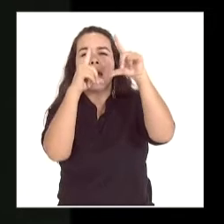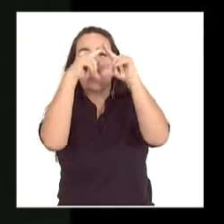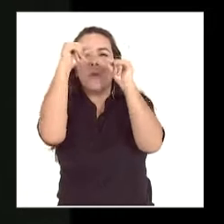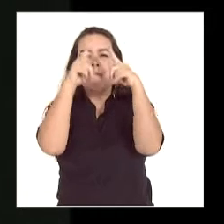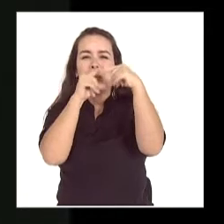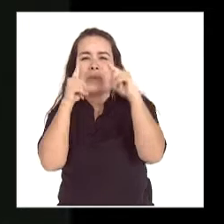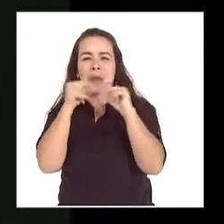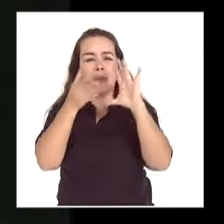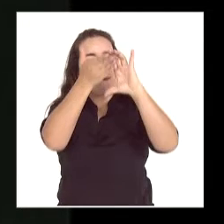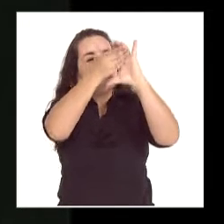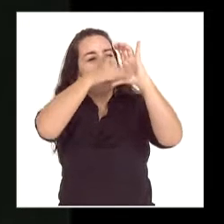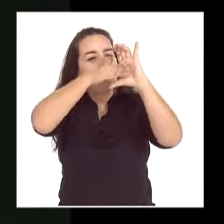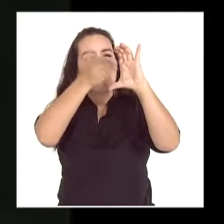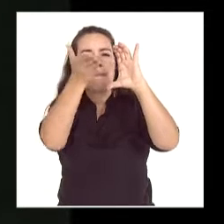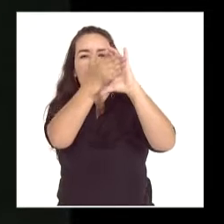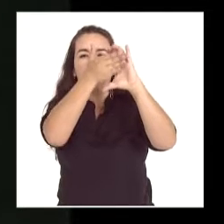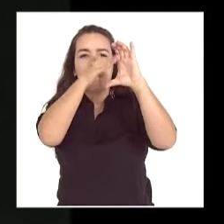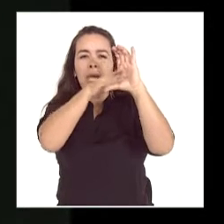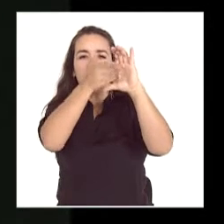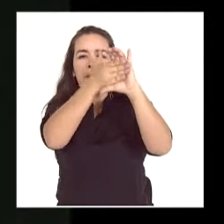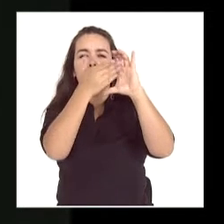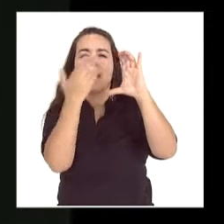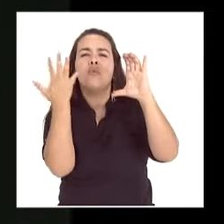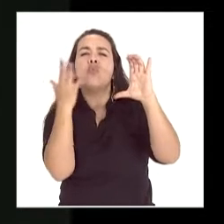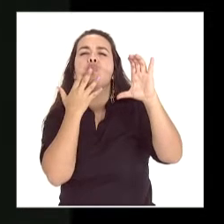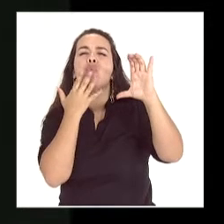coronaria. Lo que está de un tono